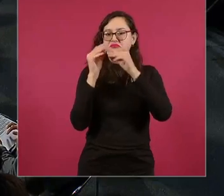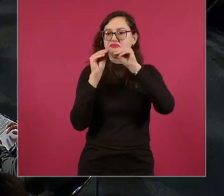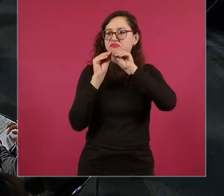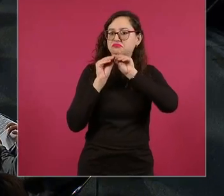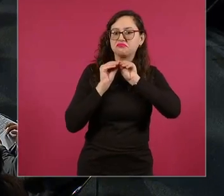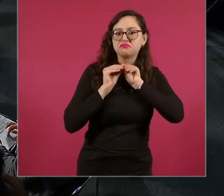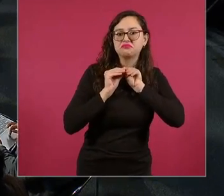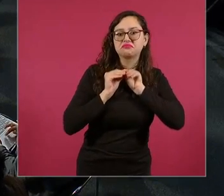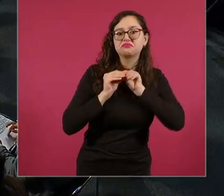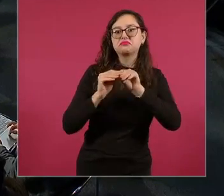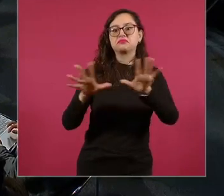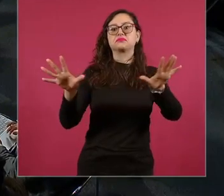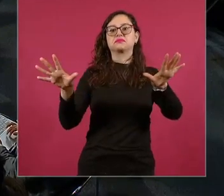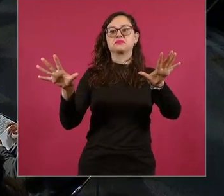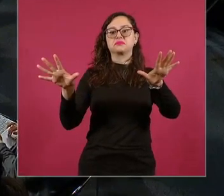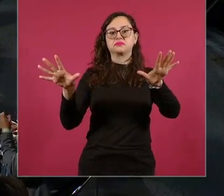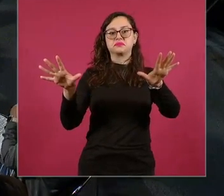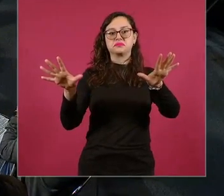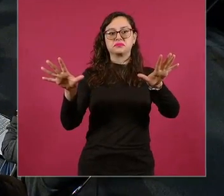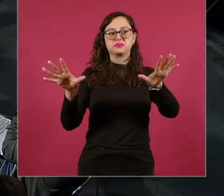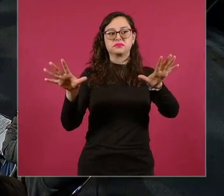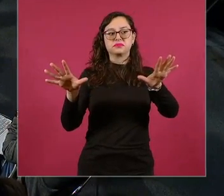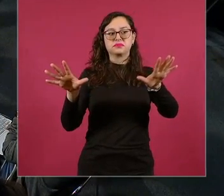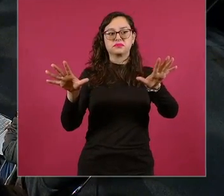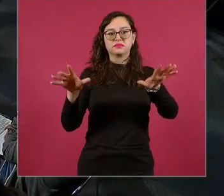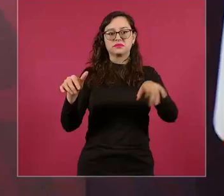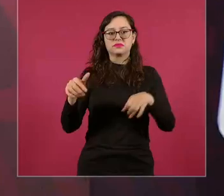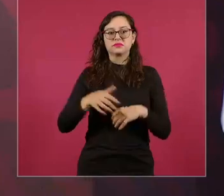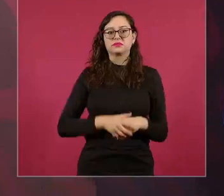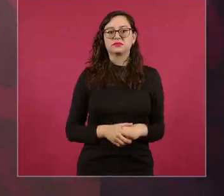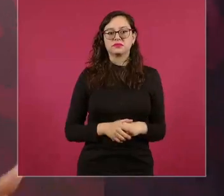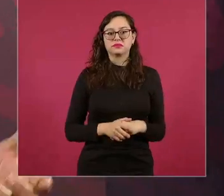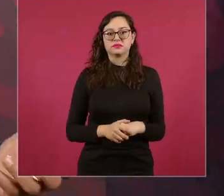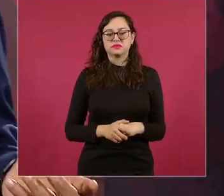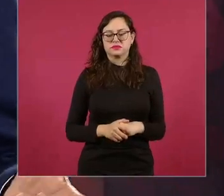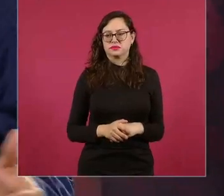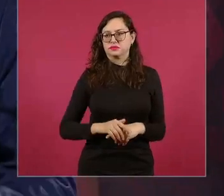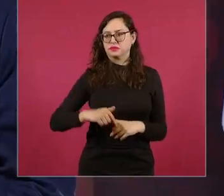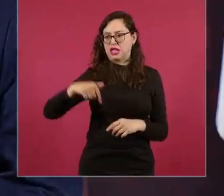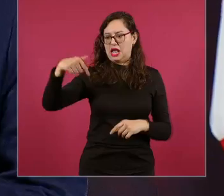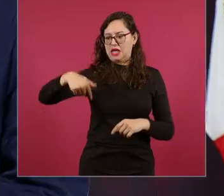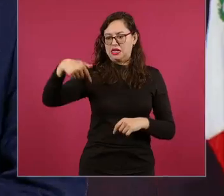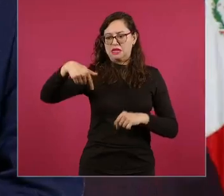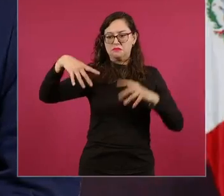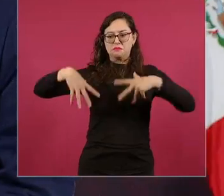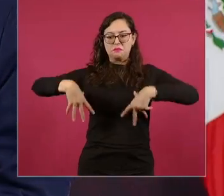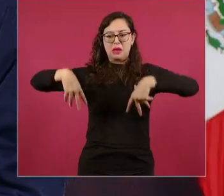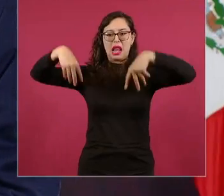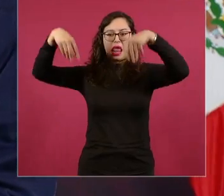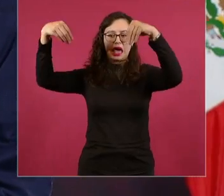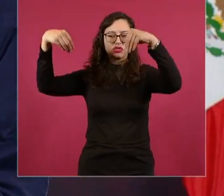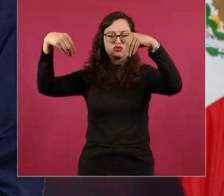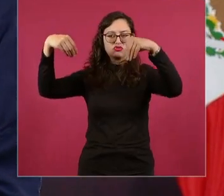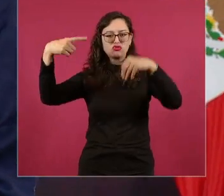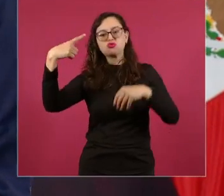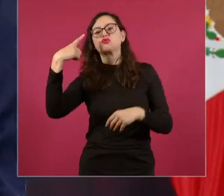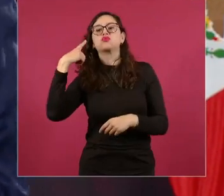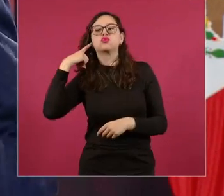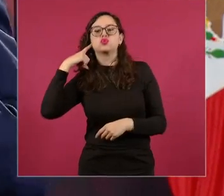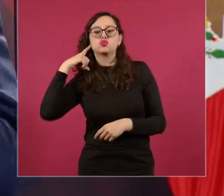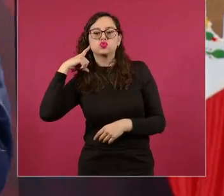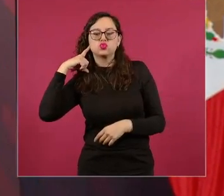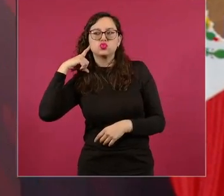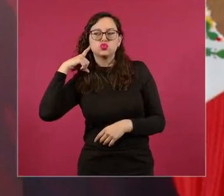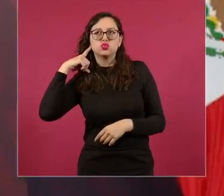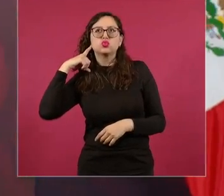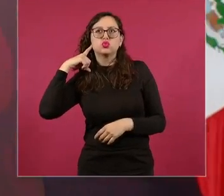del Palacio, que hasta me reí, se